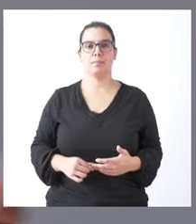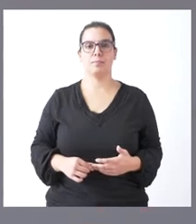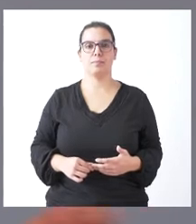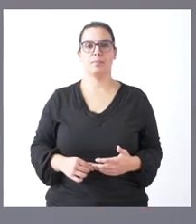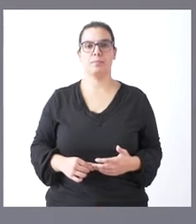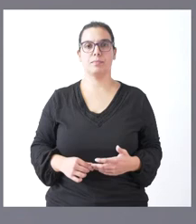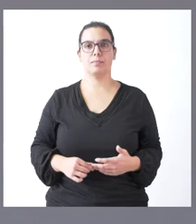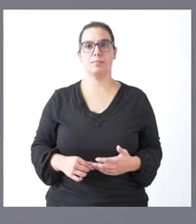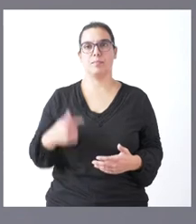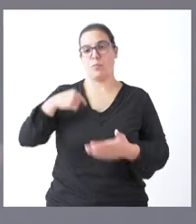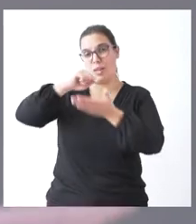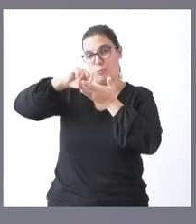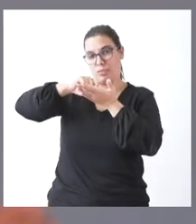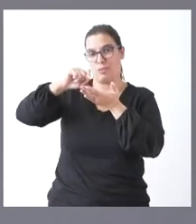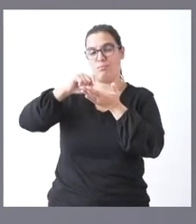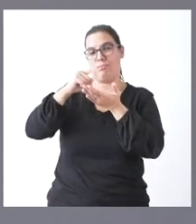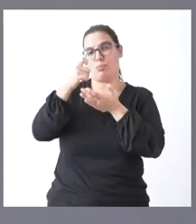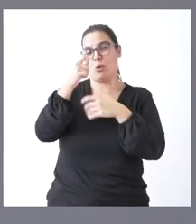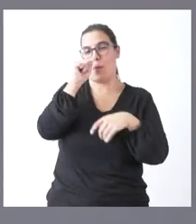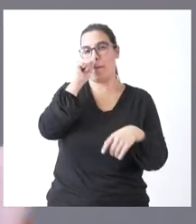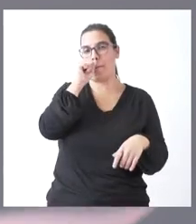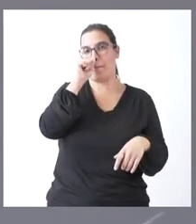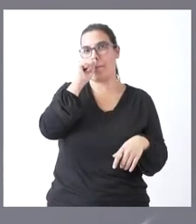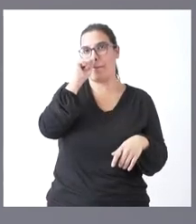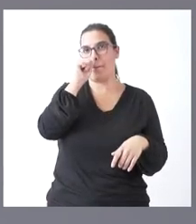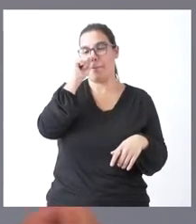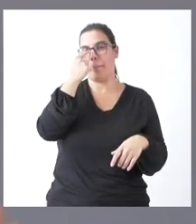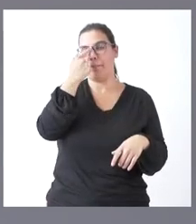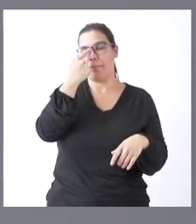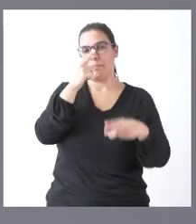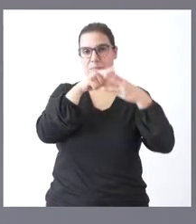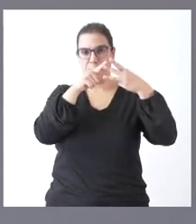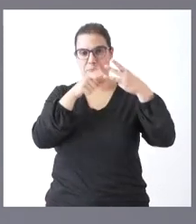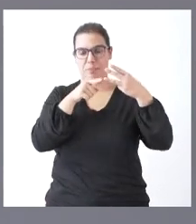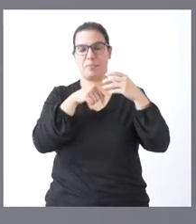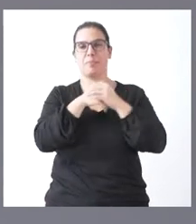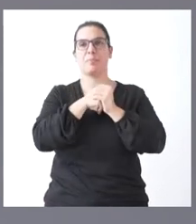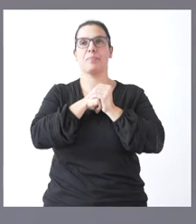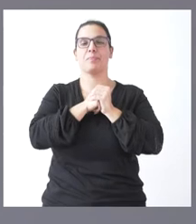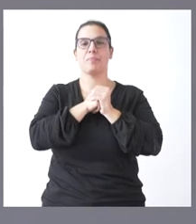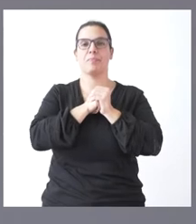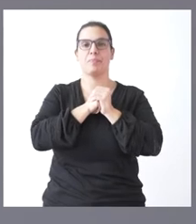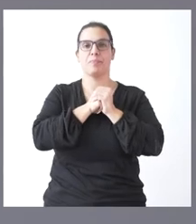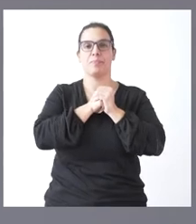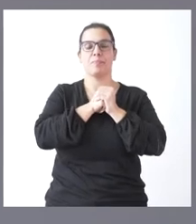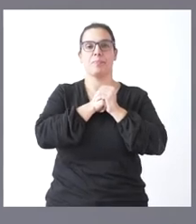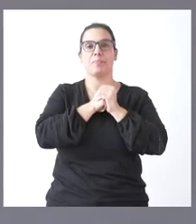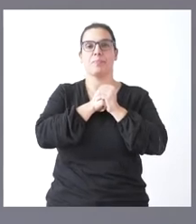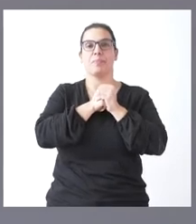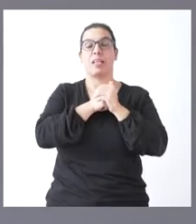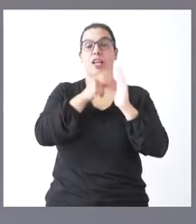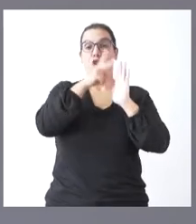voy apuntando un poco toda la que no sea este al lado Las que siguen vigentes